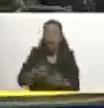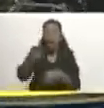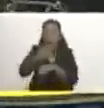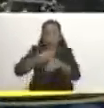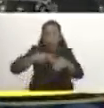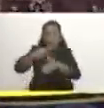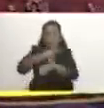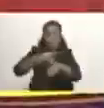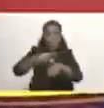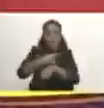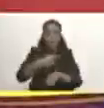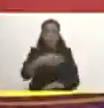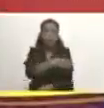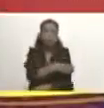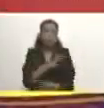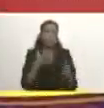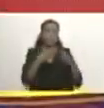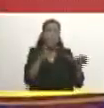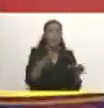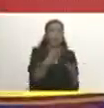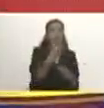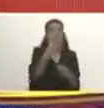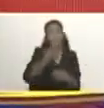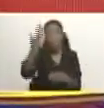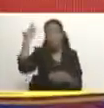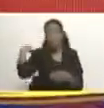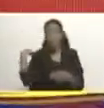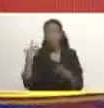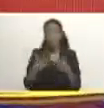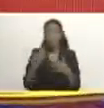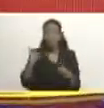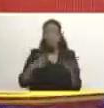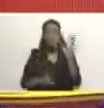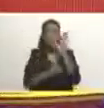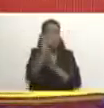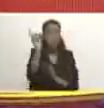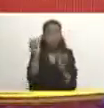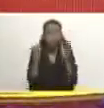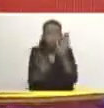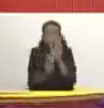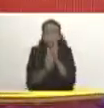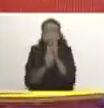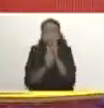gobierno de los partidos políticos de la Cuarta República, cuyo desarrollo